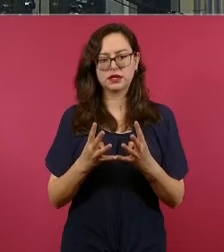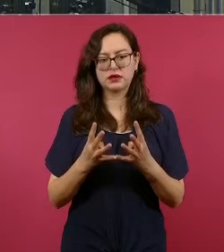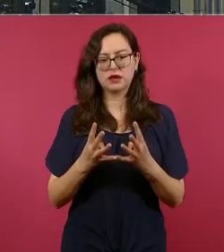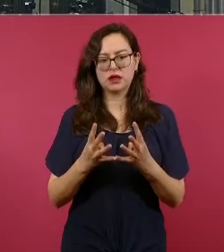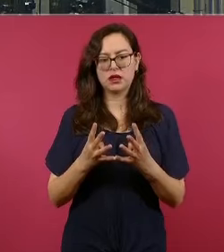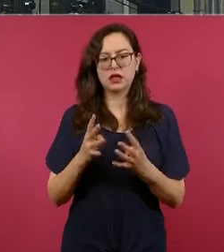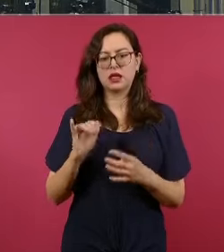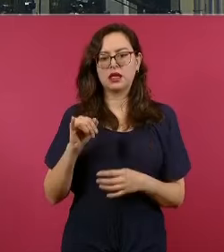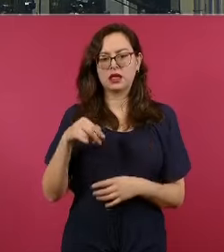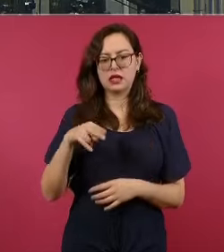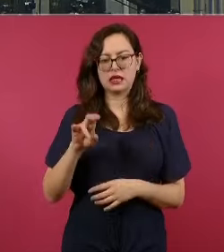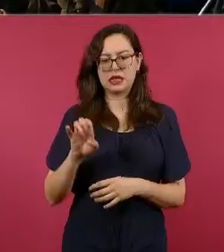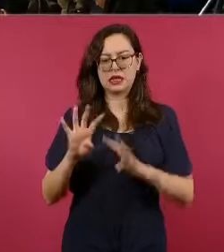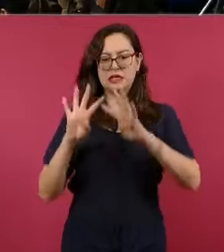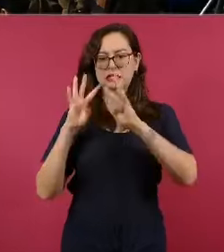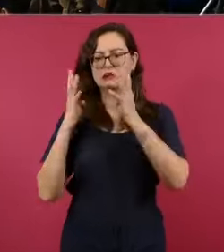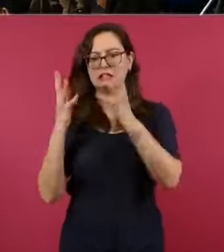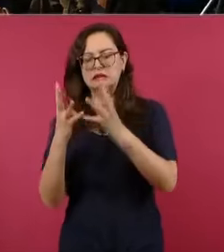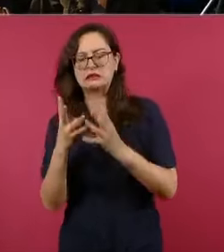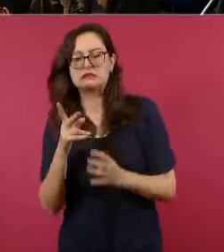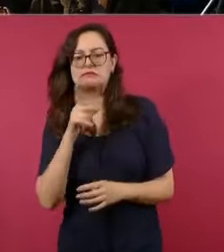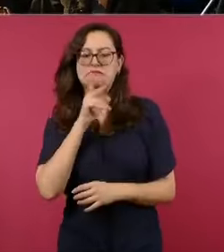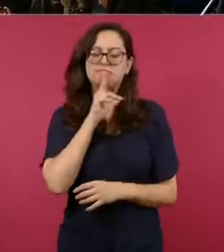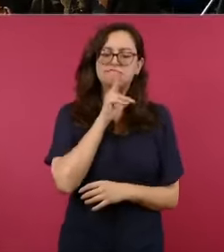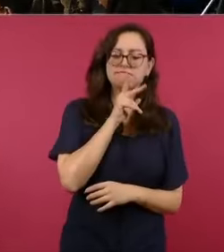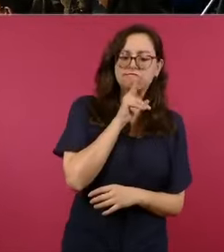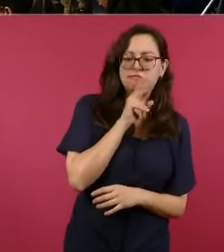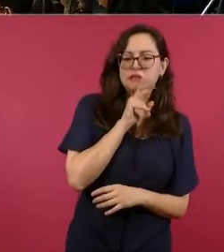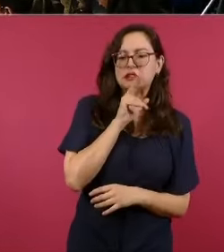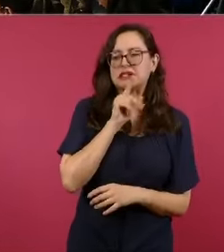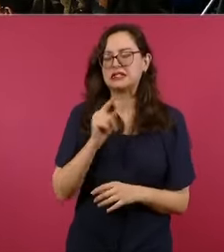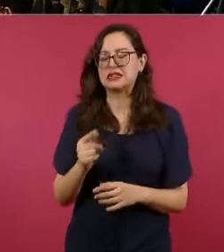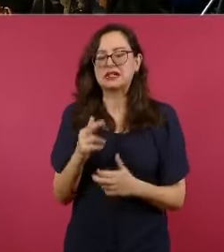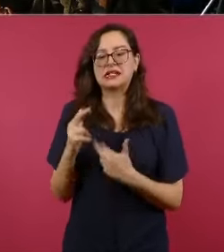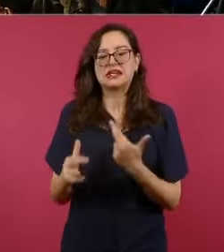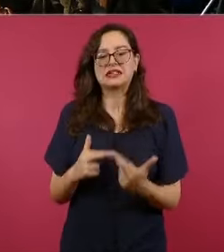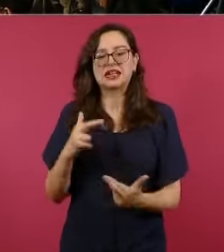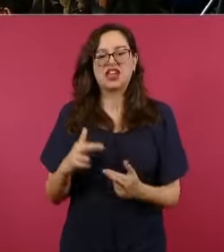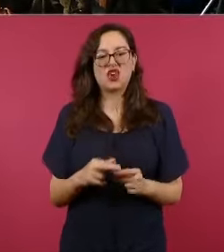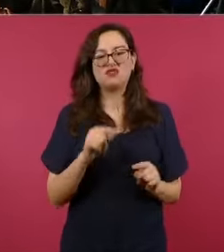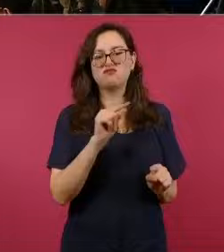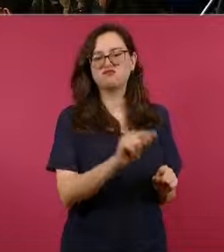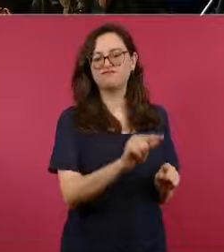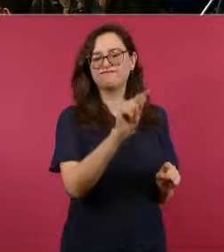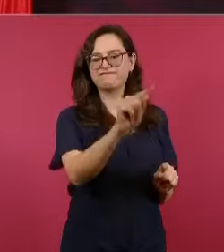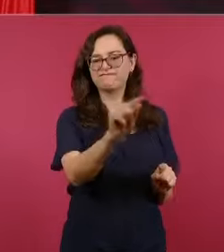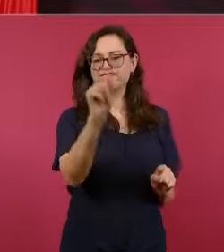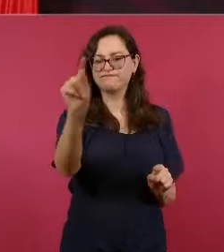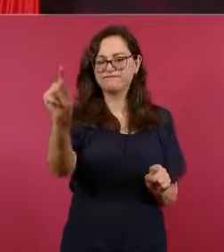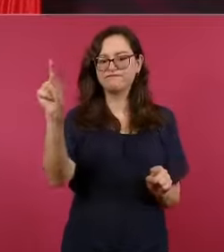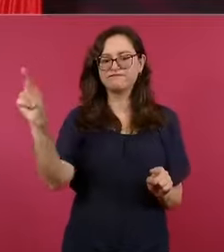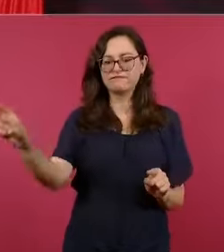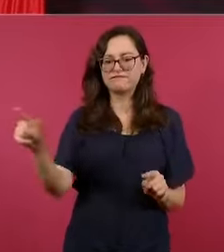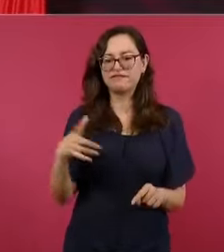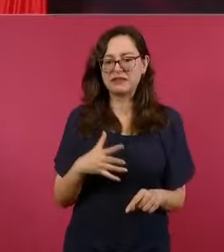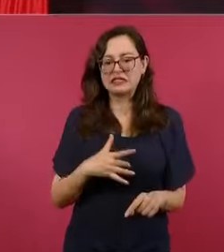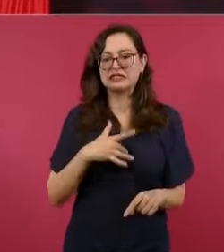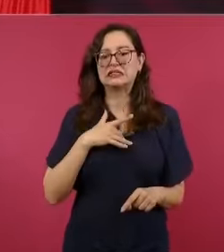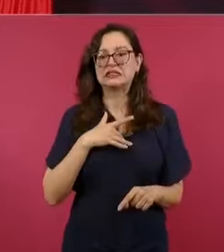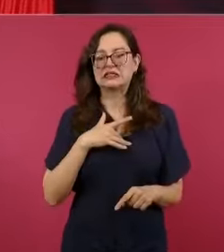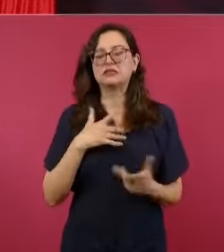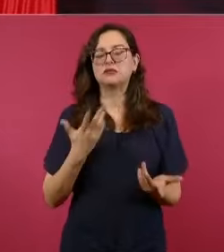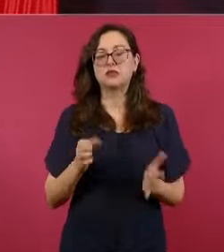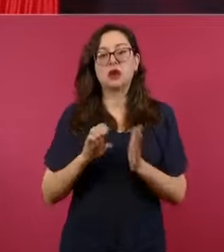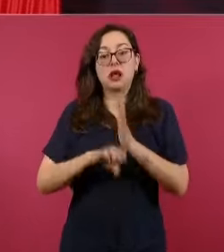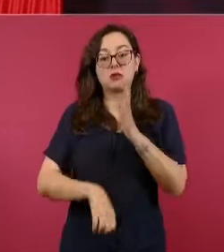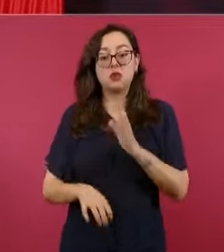de los consejeros del INE acerca de ciertas regiones se habló por ejemplo del caso de Chiapas Chiapas Jalisco